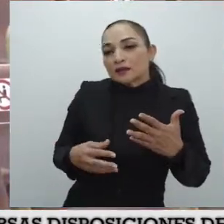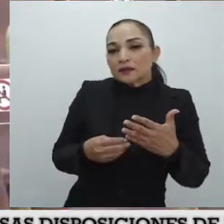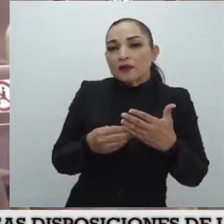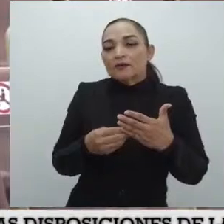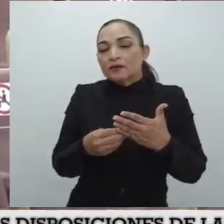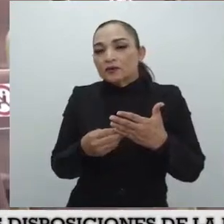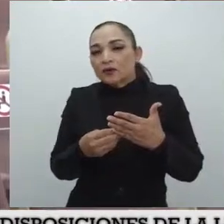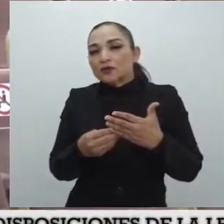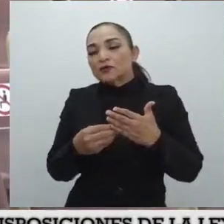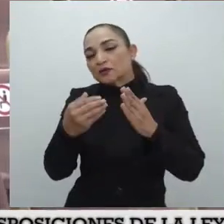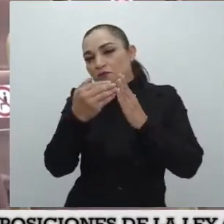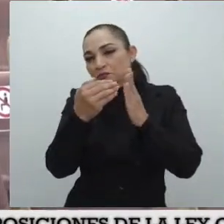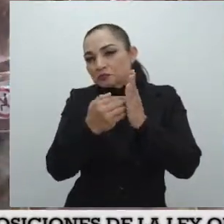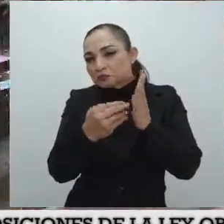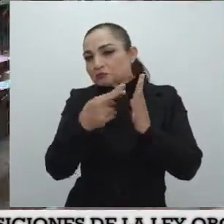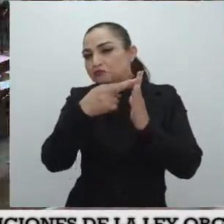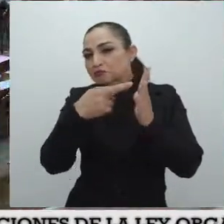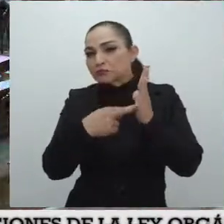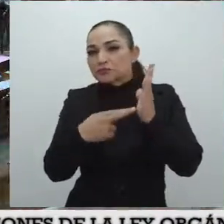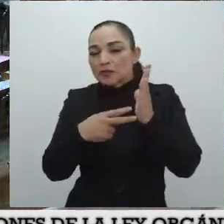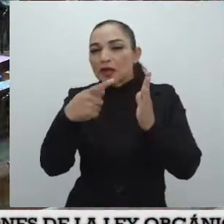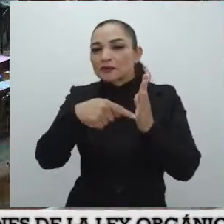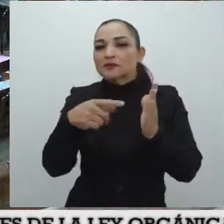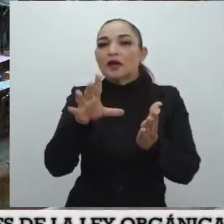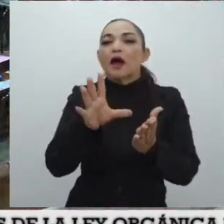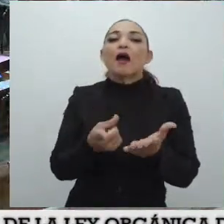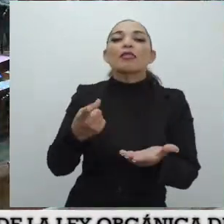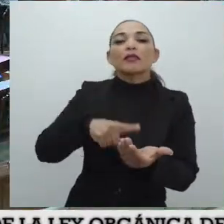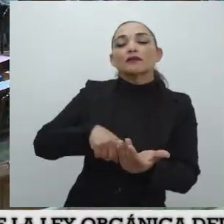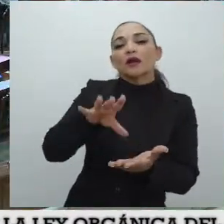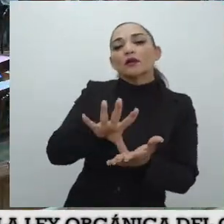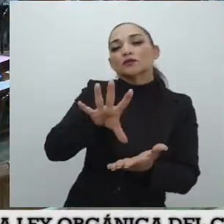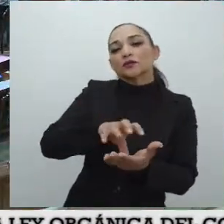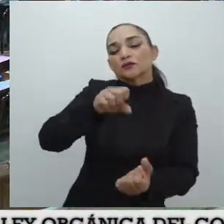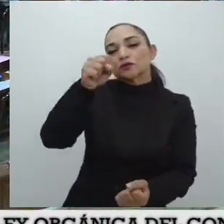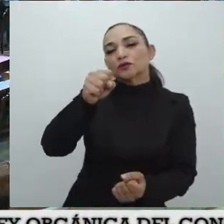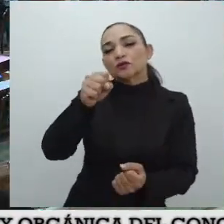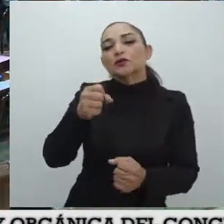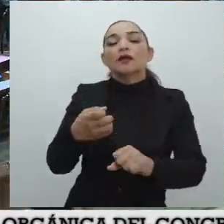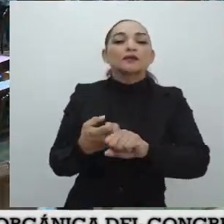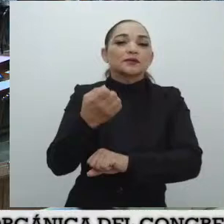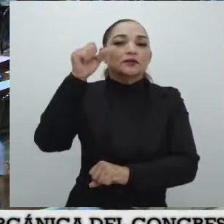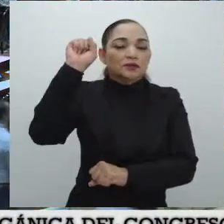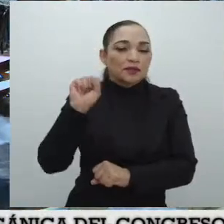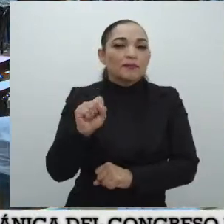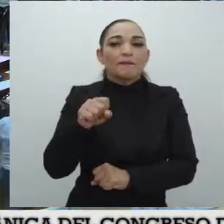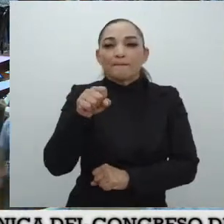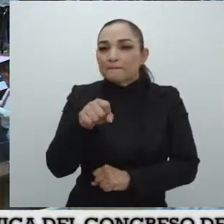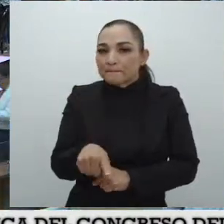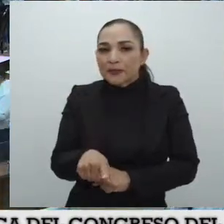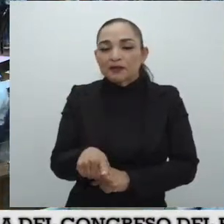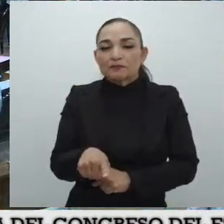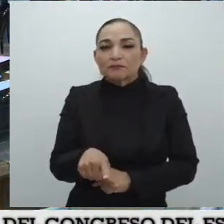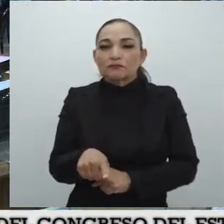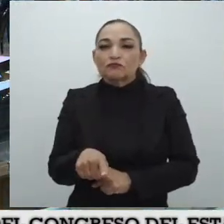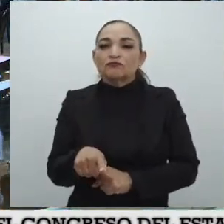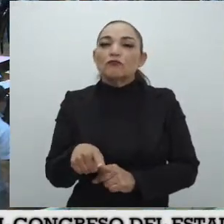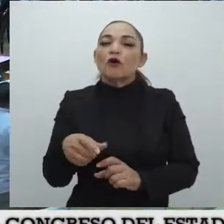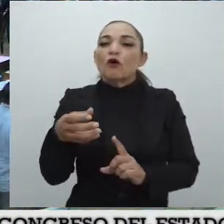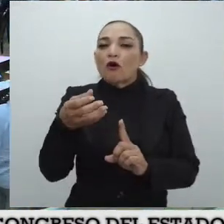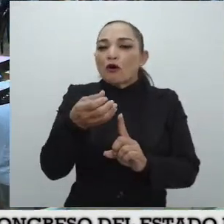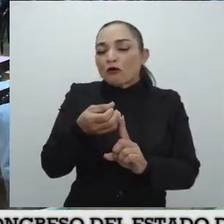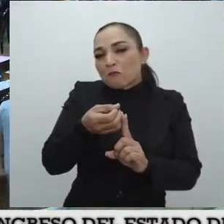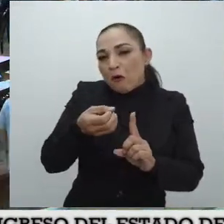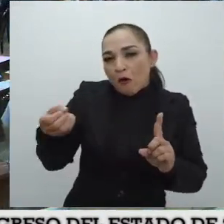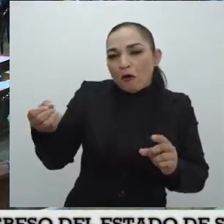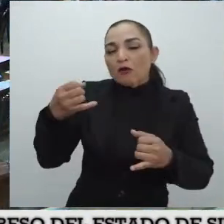estándares y criterios previstos en nuestra Constitución General, la local, así como las normas del orden jurídico nacional